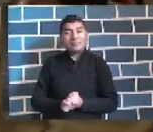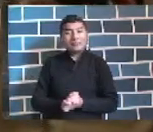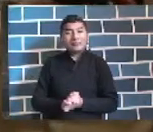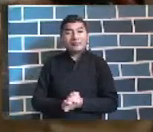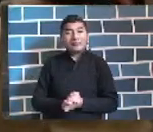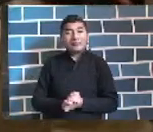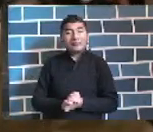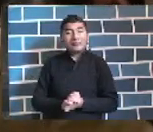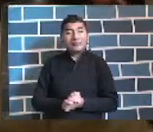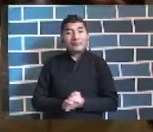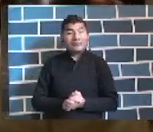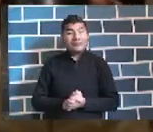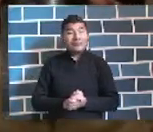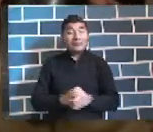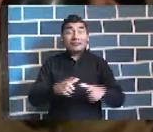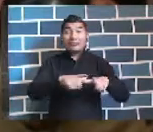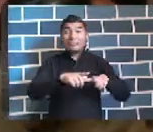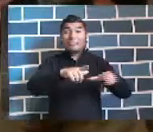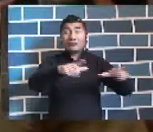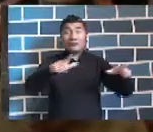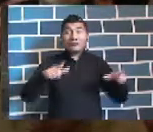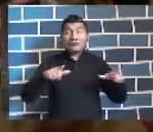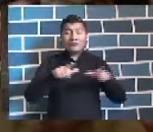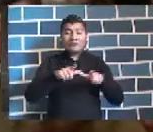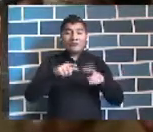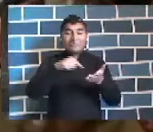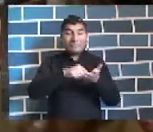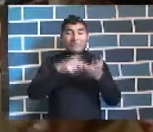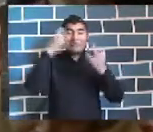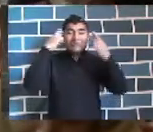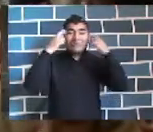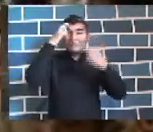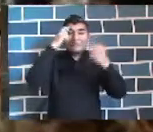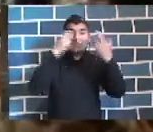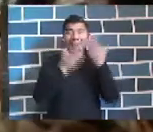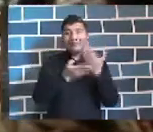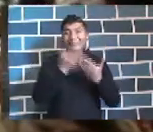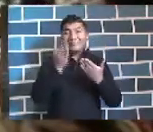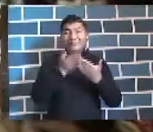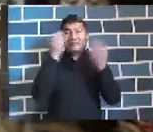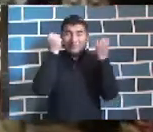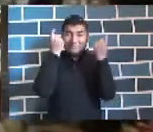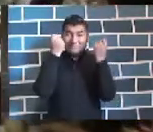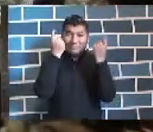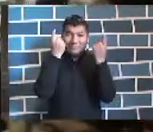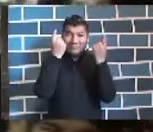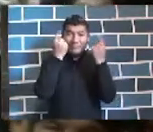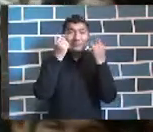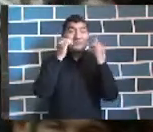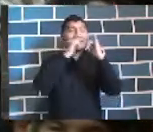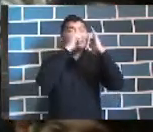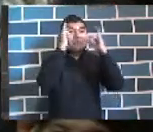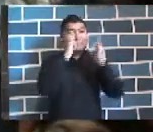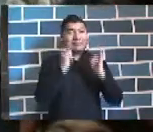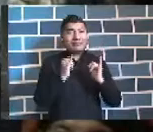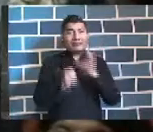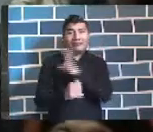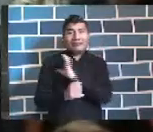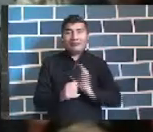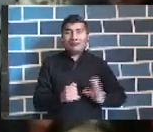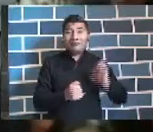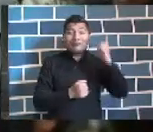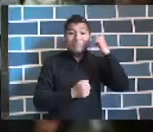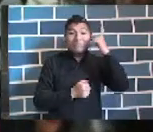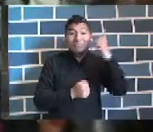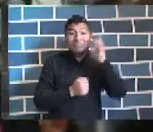La ambientación de esta reflexión es muy sencilla. La imagen de Cristo